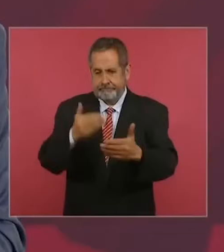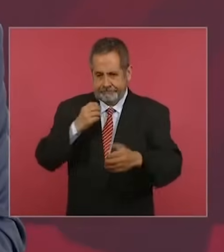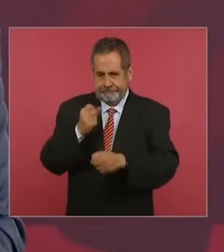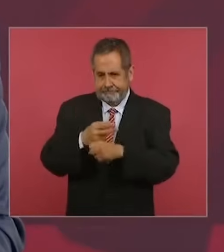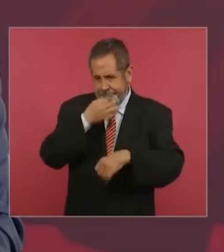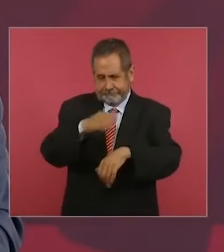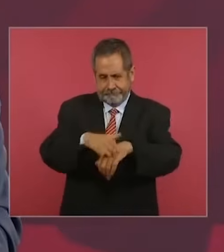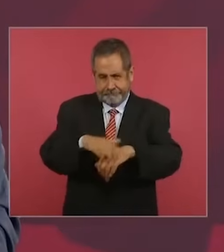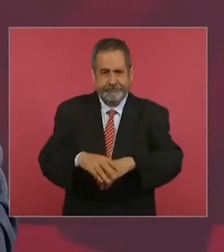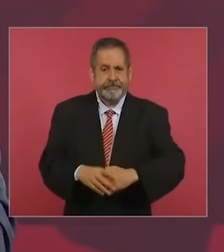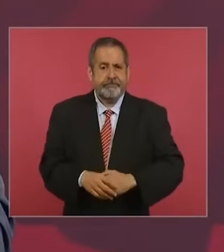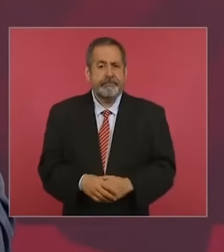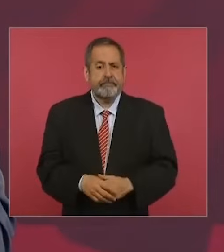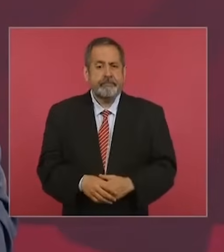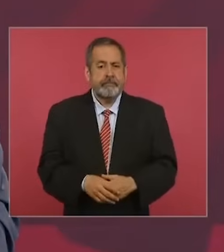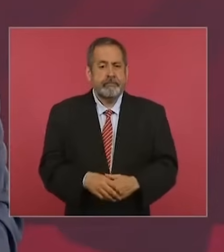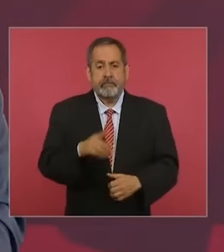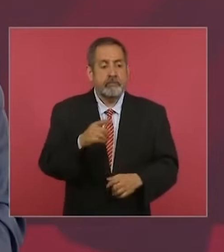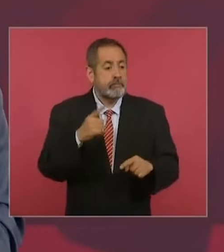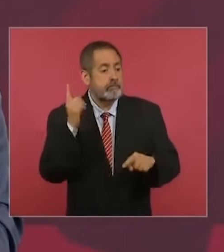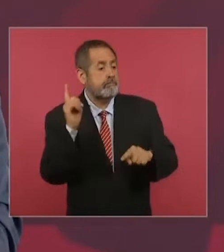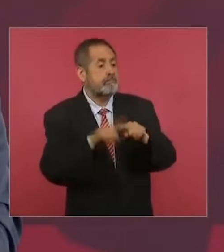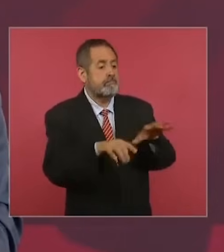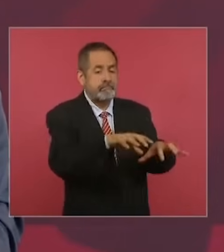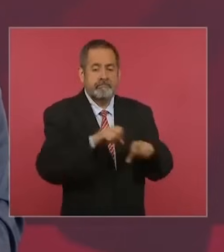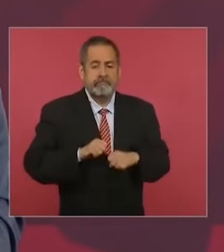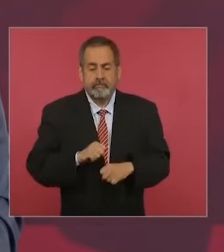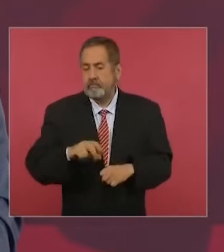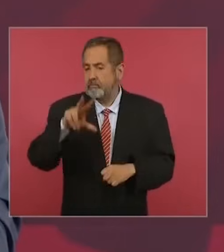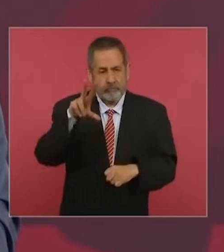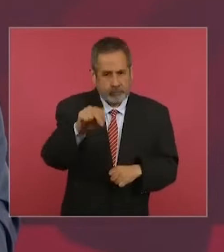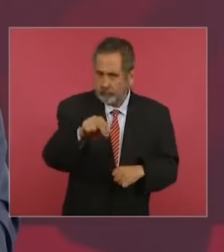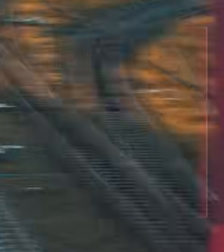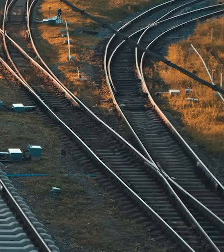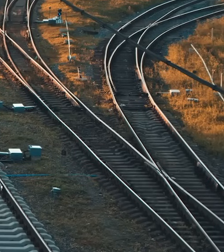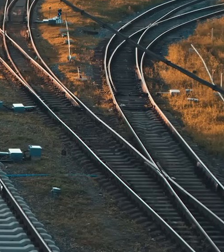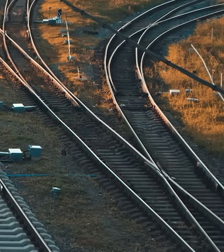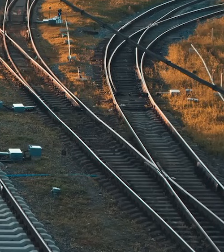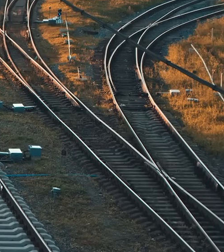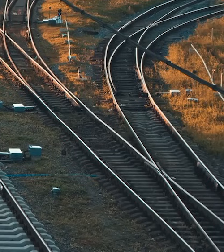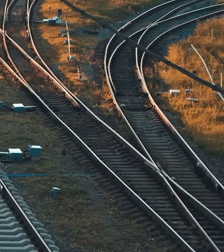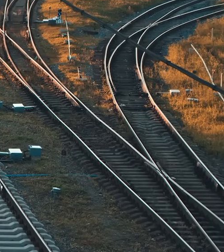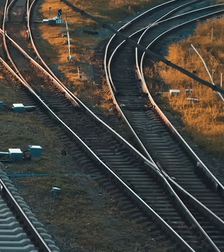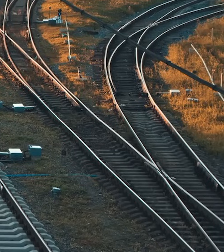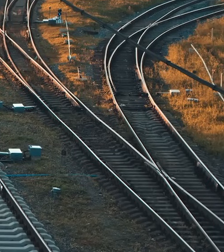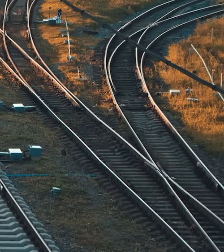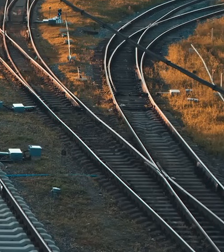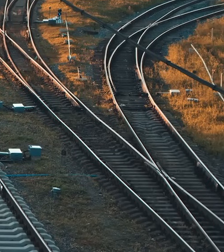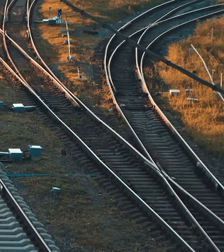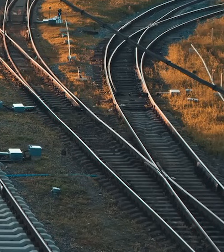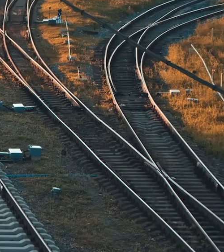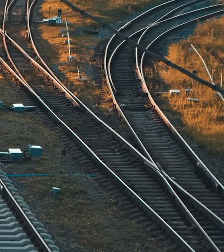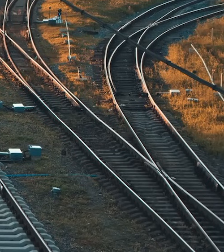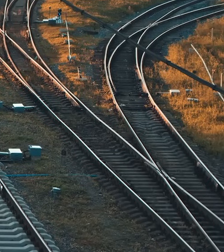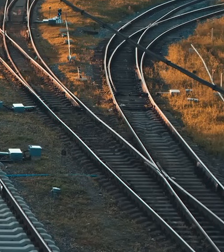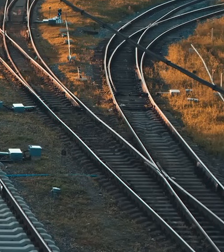las empresas no cumplen con esta solicitud, el Estado asumirá la prestación de servicios. Se espera que las más de 20.000 millas de vías férreas concesionadas